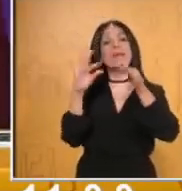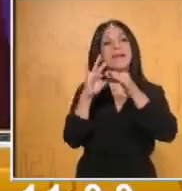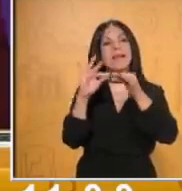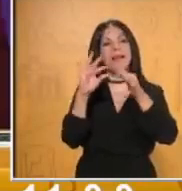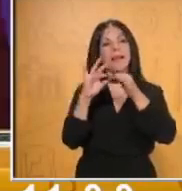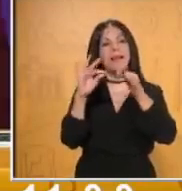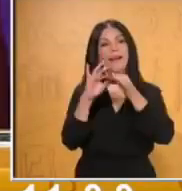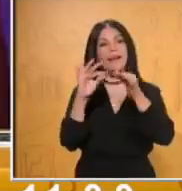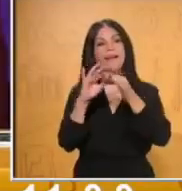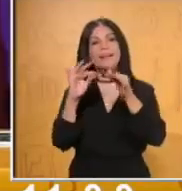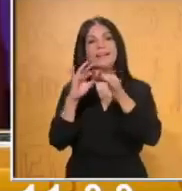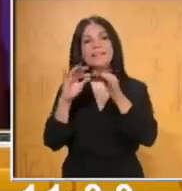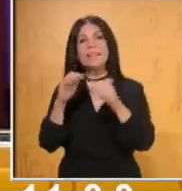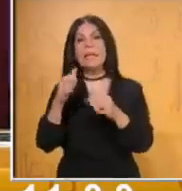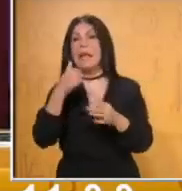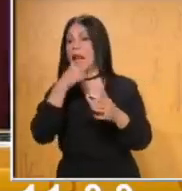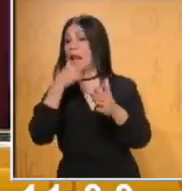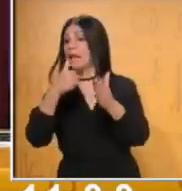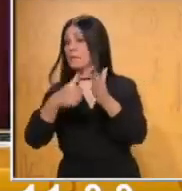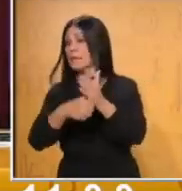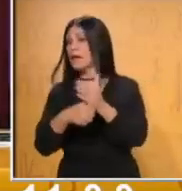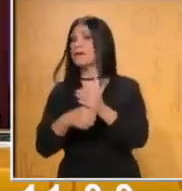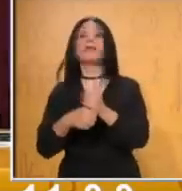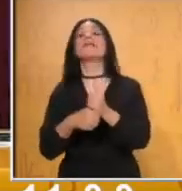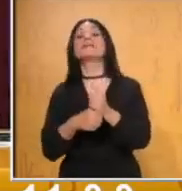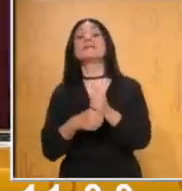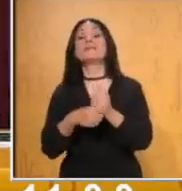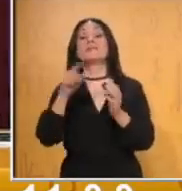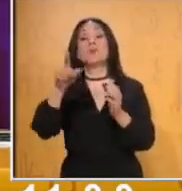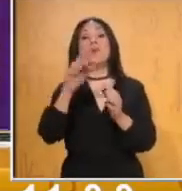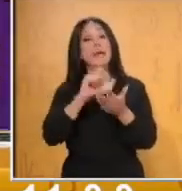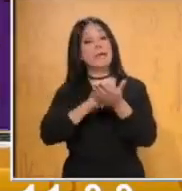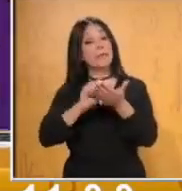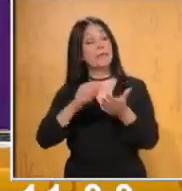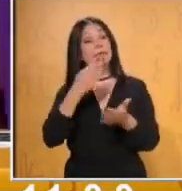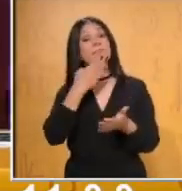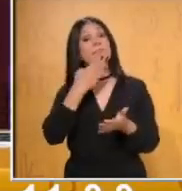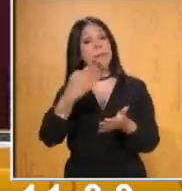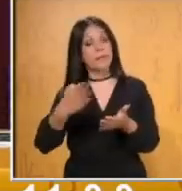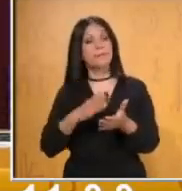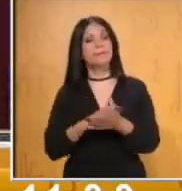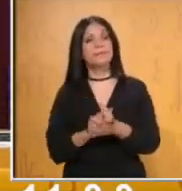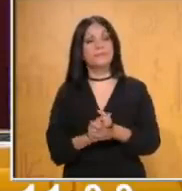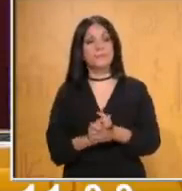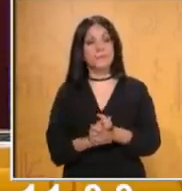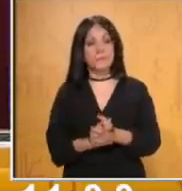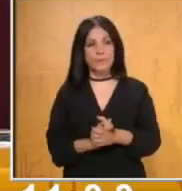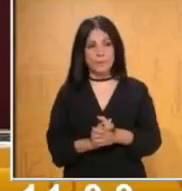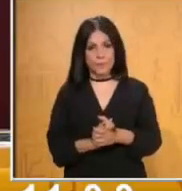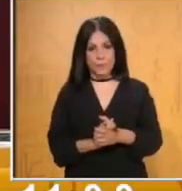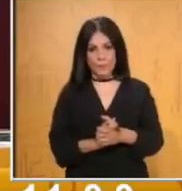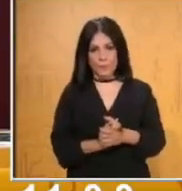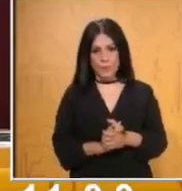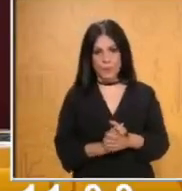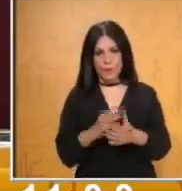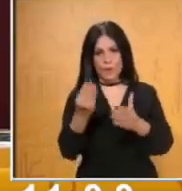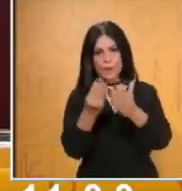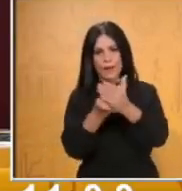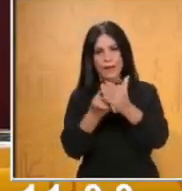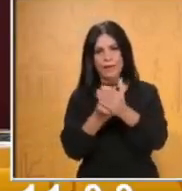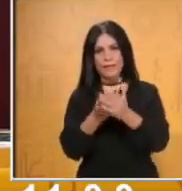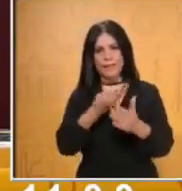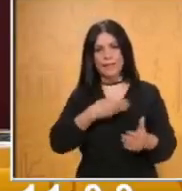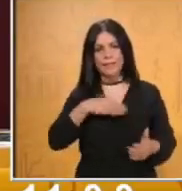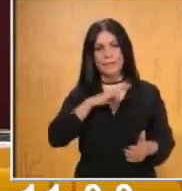para corregir ortografía, porque también será tomada en cuenta, ¿eh? Así es. Bueno, vamos a empezar con la clase de español.